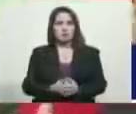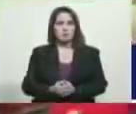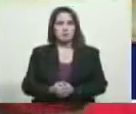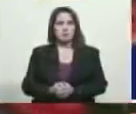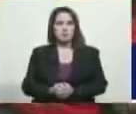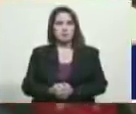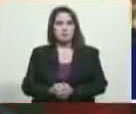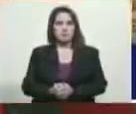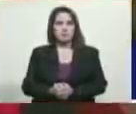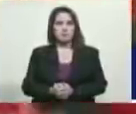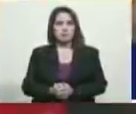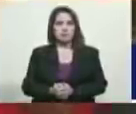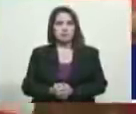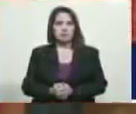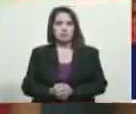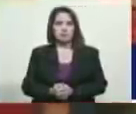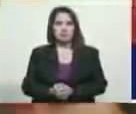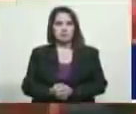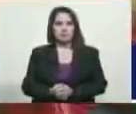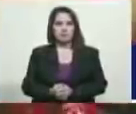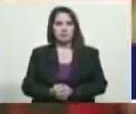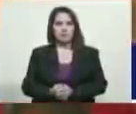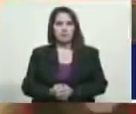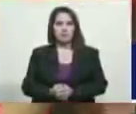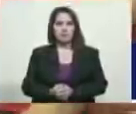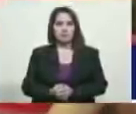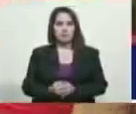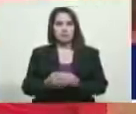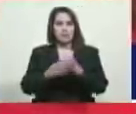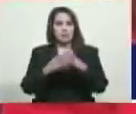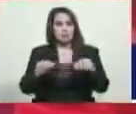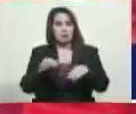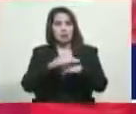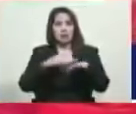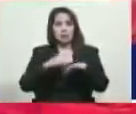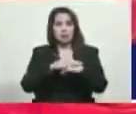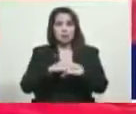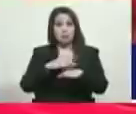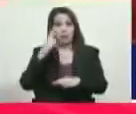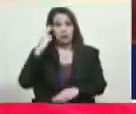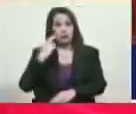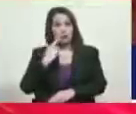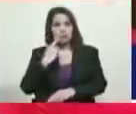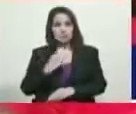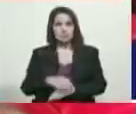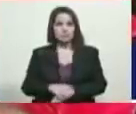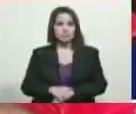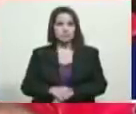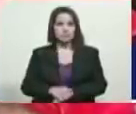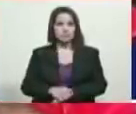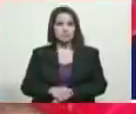graduandas, vencedores y vencedoras de la misión Riva. Concedido.